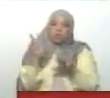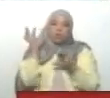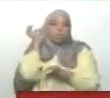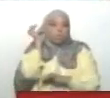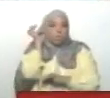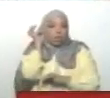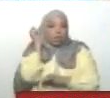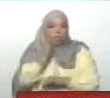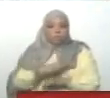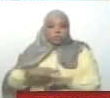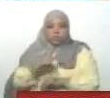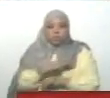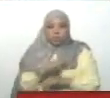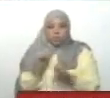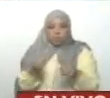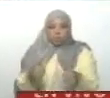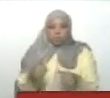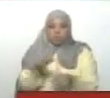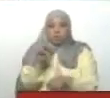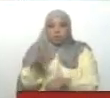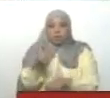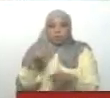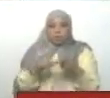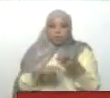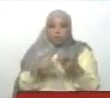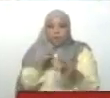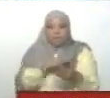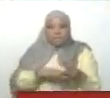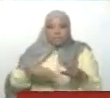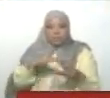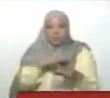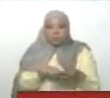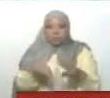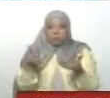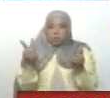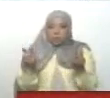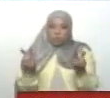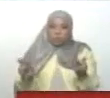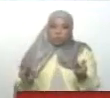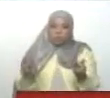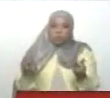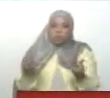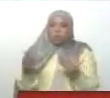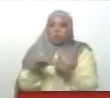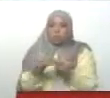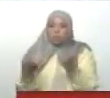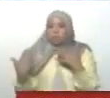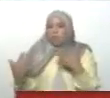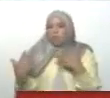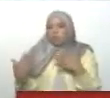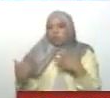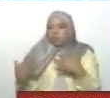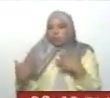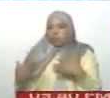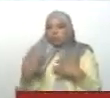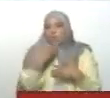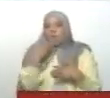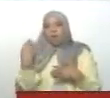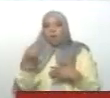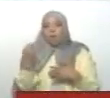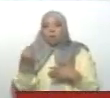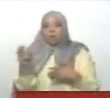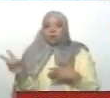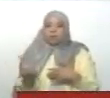Mujer. La tercera gran misión de Nueva Generación la voy a lanzar pronto, pronto, pronto. La gran